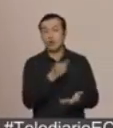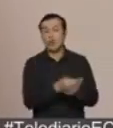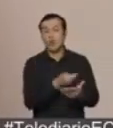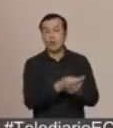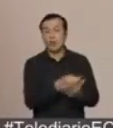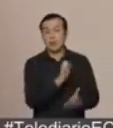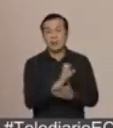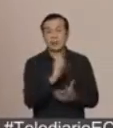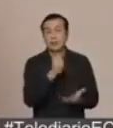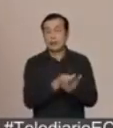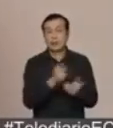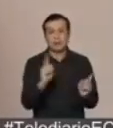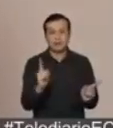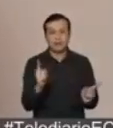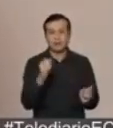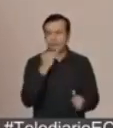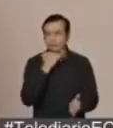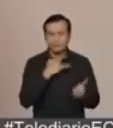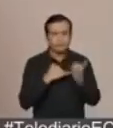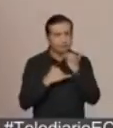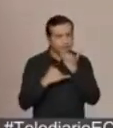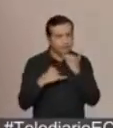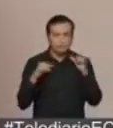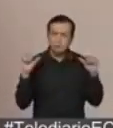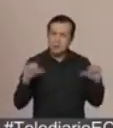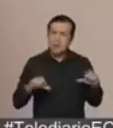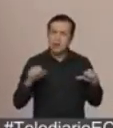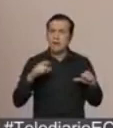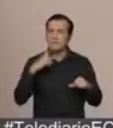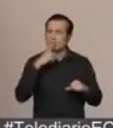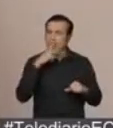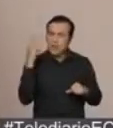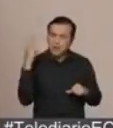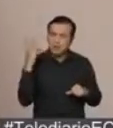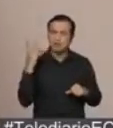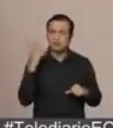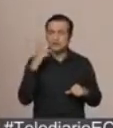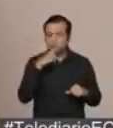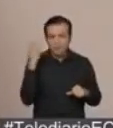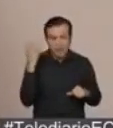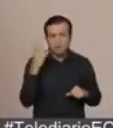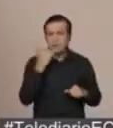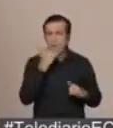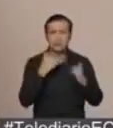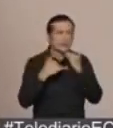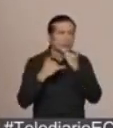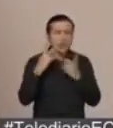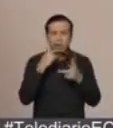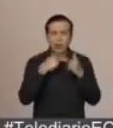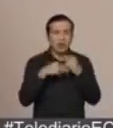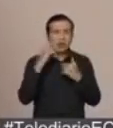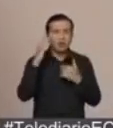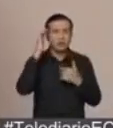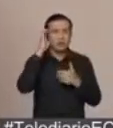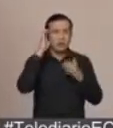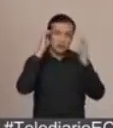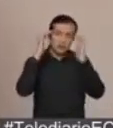que viene de Ecuador, lo cual es completamente falso y eso evidentemente genera un malestar, genera una preocupación en la industria